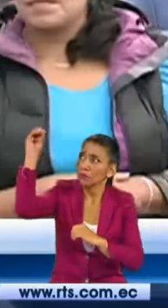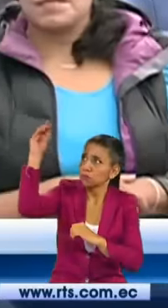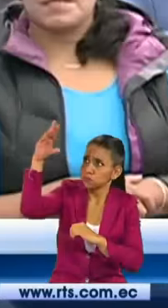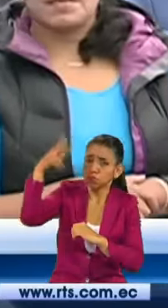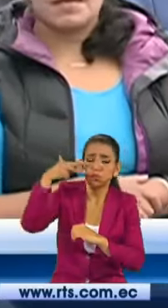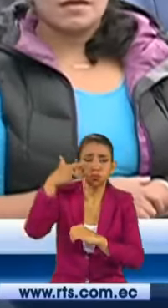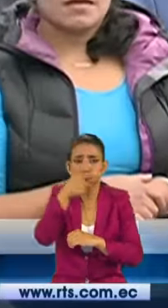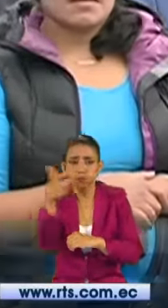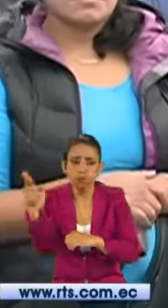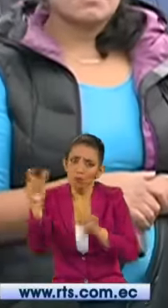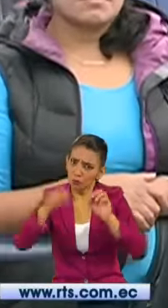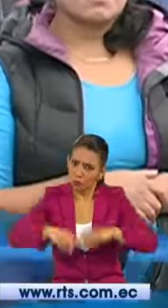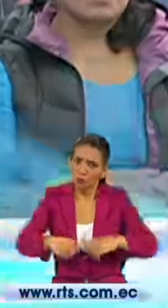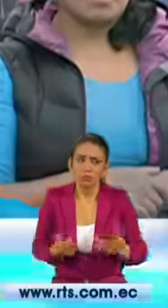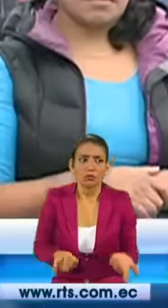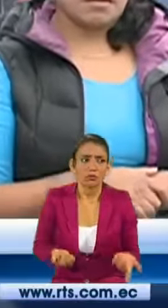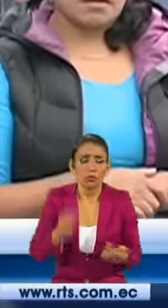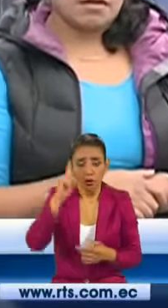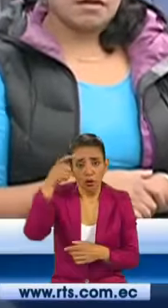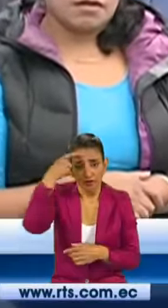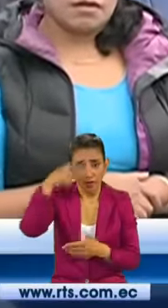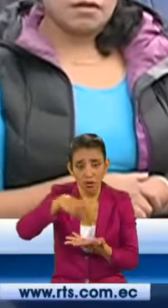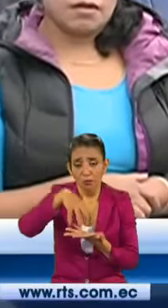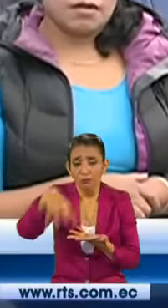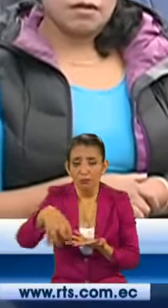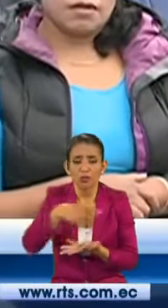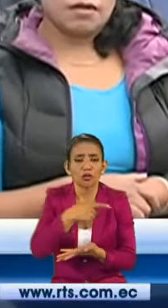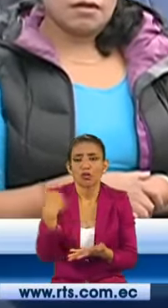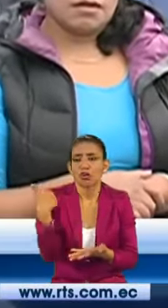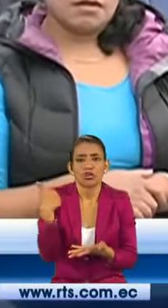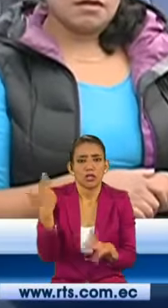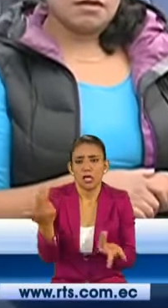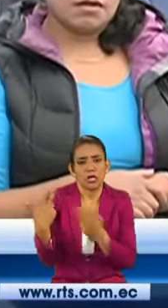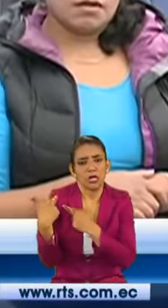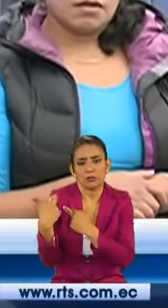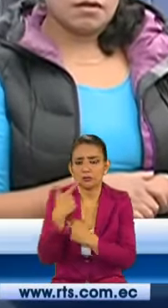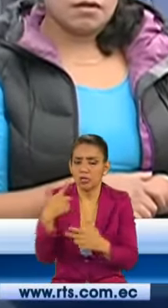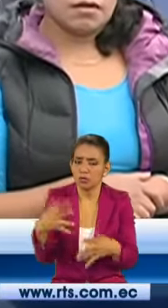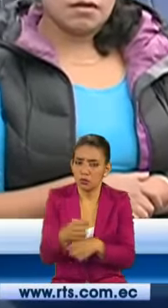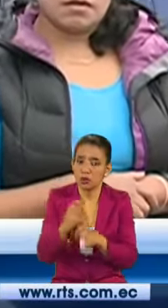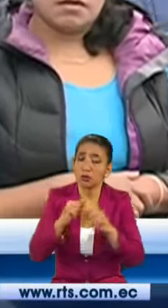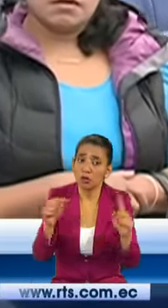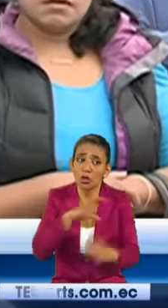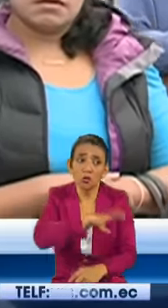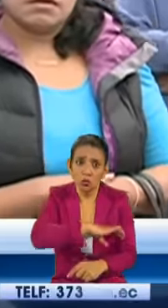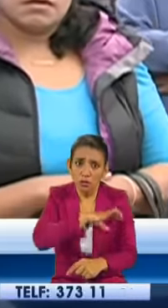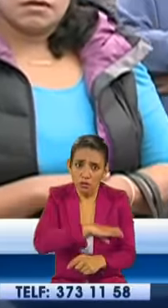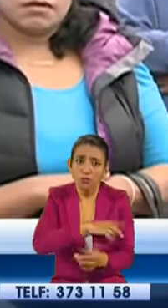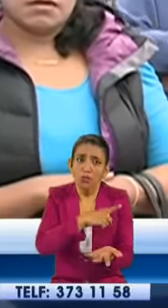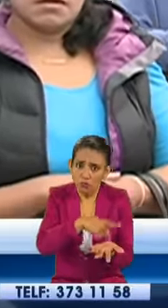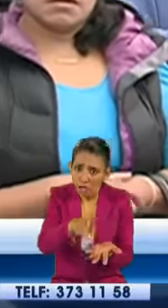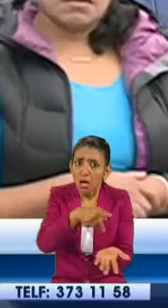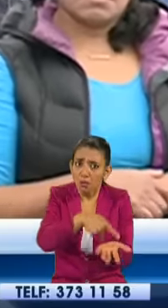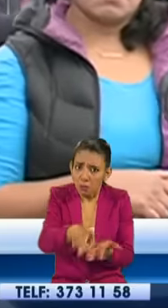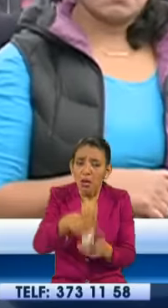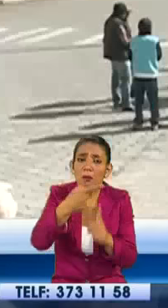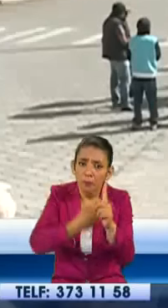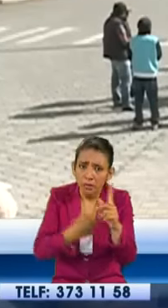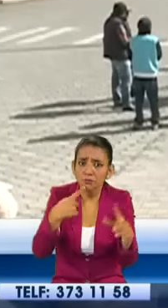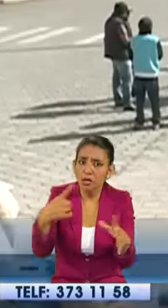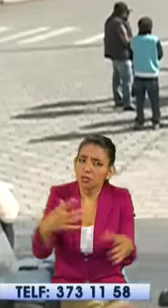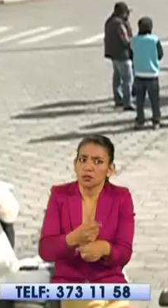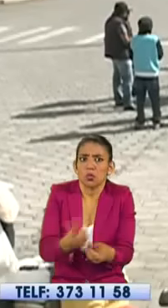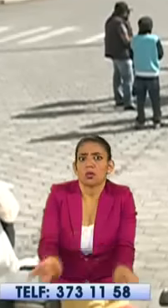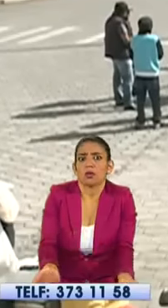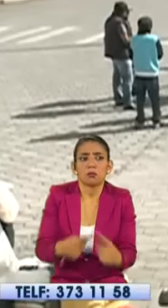Como gobierno parroquial nosotros no tenemos la competencia de seguridad. Sin embargo, el municipio nos cobra pues mes a mes la tasa de seguridad. En